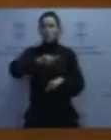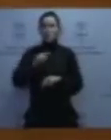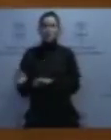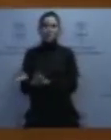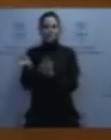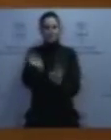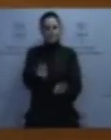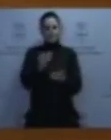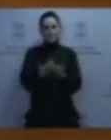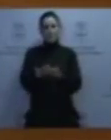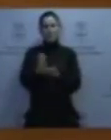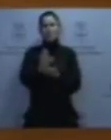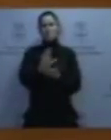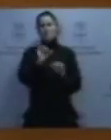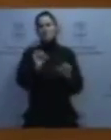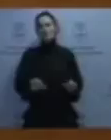en forma de ley.